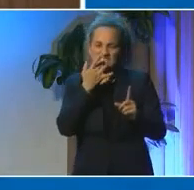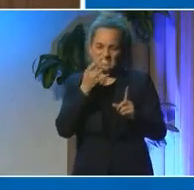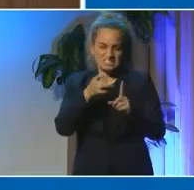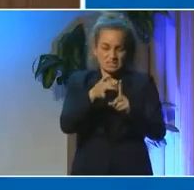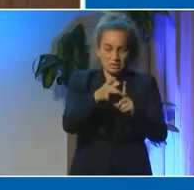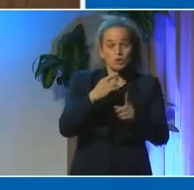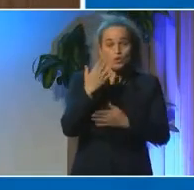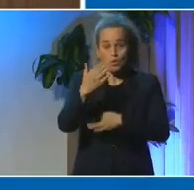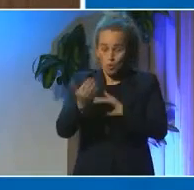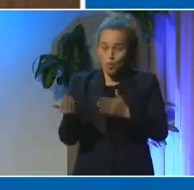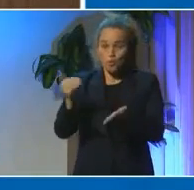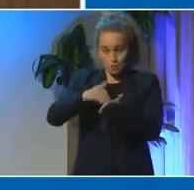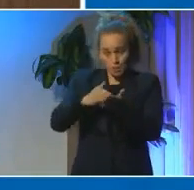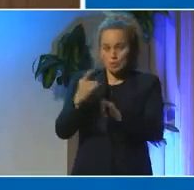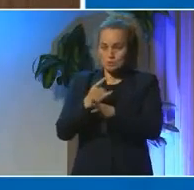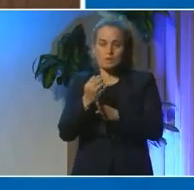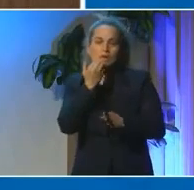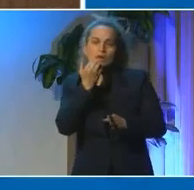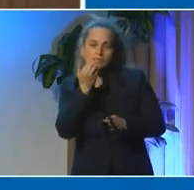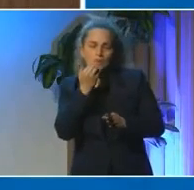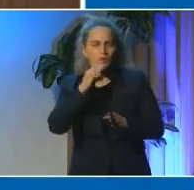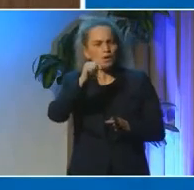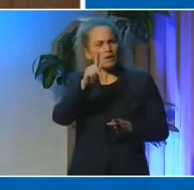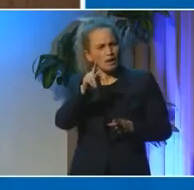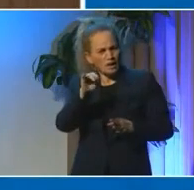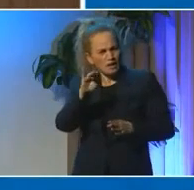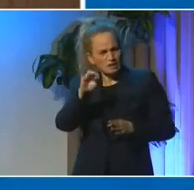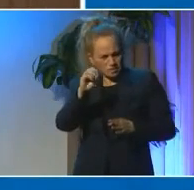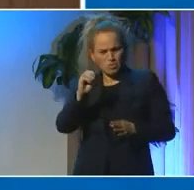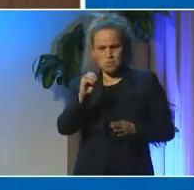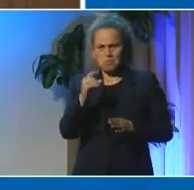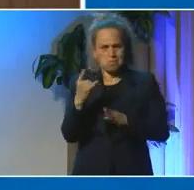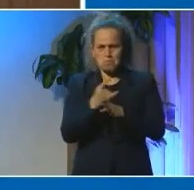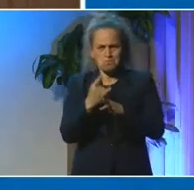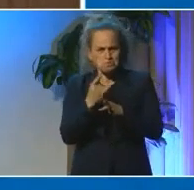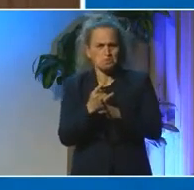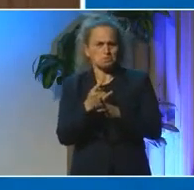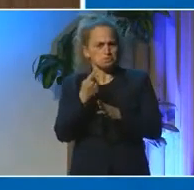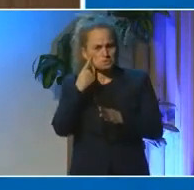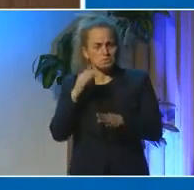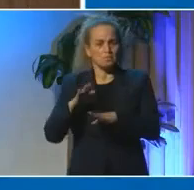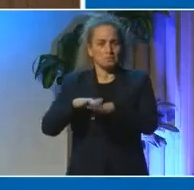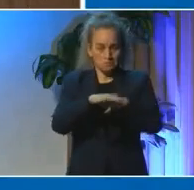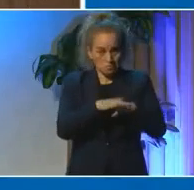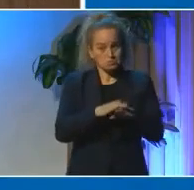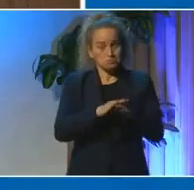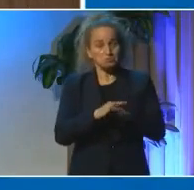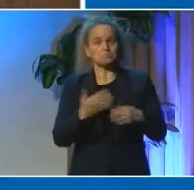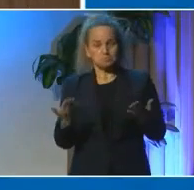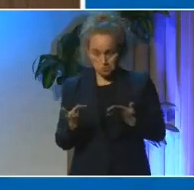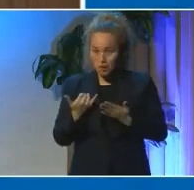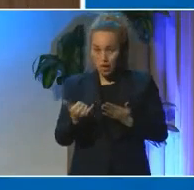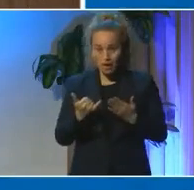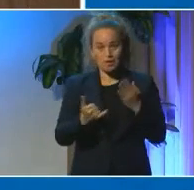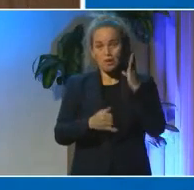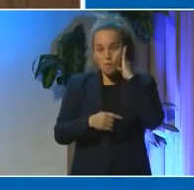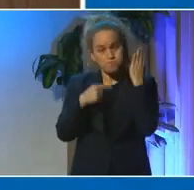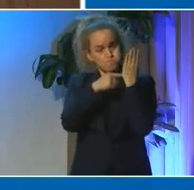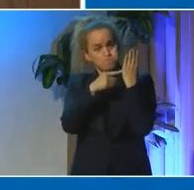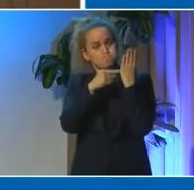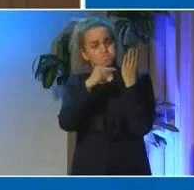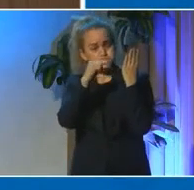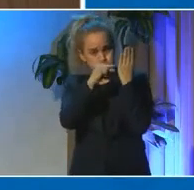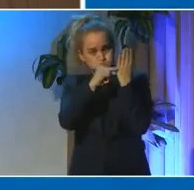reutilizar y los que no por ejemplo el cadmio creo que no es un elemento que muy comúnmente hablamos pero hace parte de lo que vienen las baterías de los